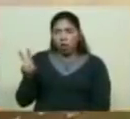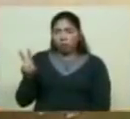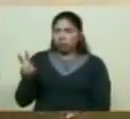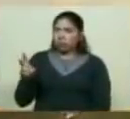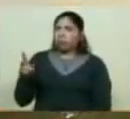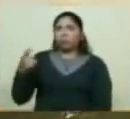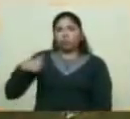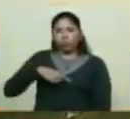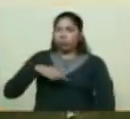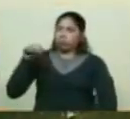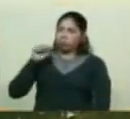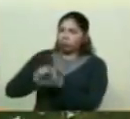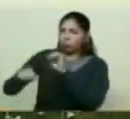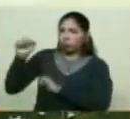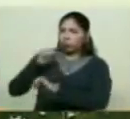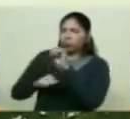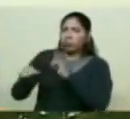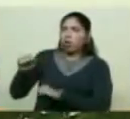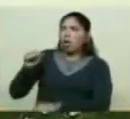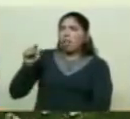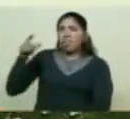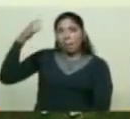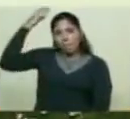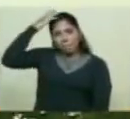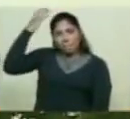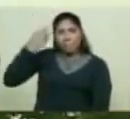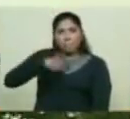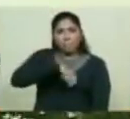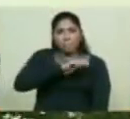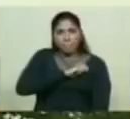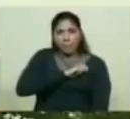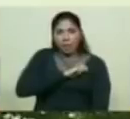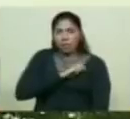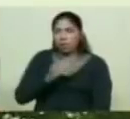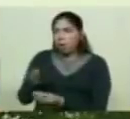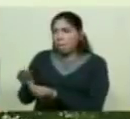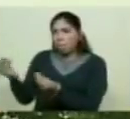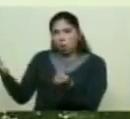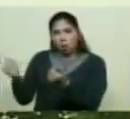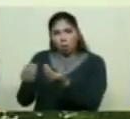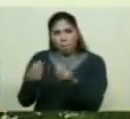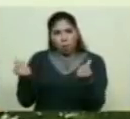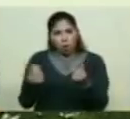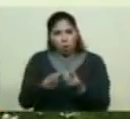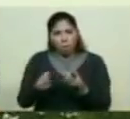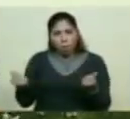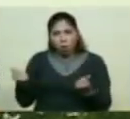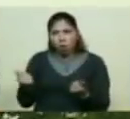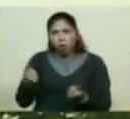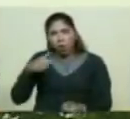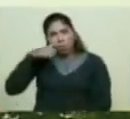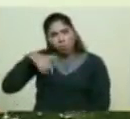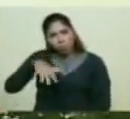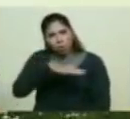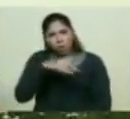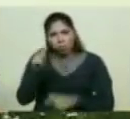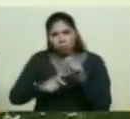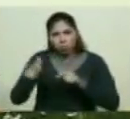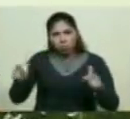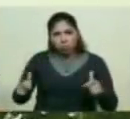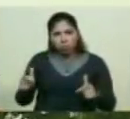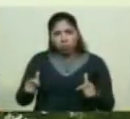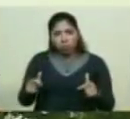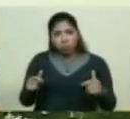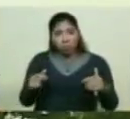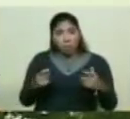contra españa ha desaparecido una gran parte de nuestra población y el resto que